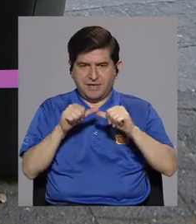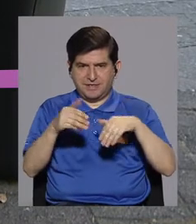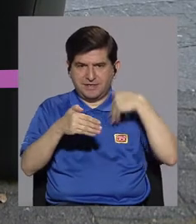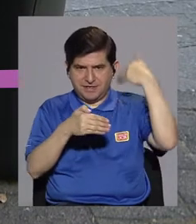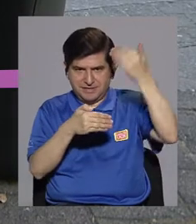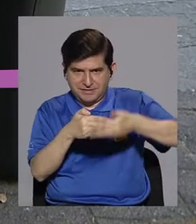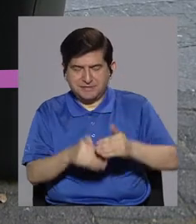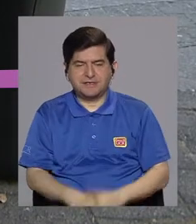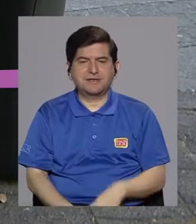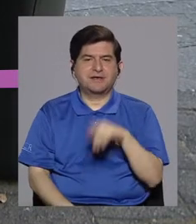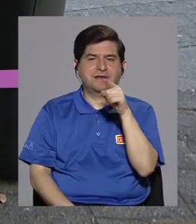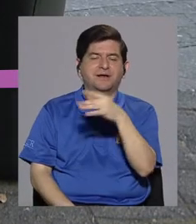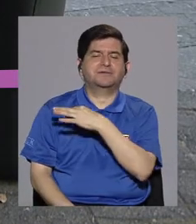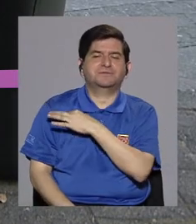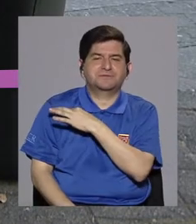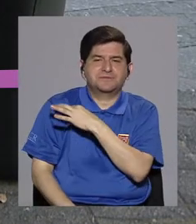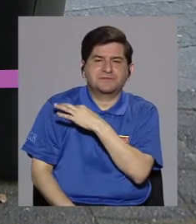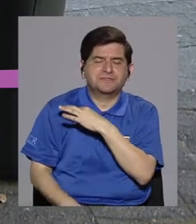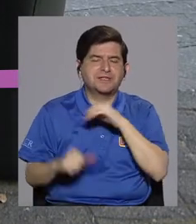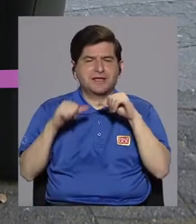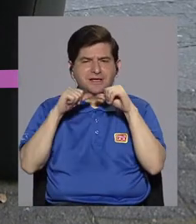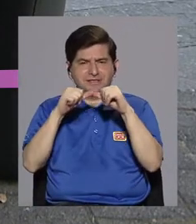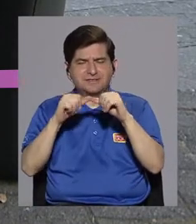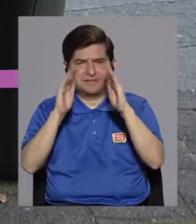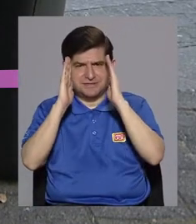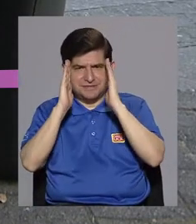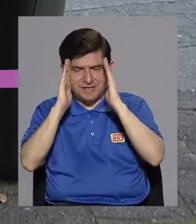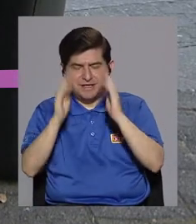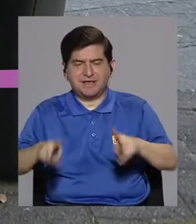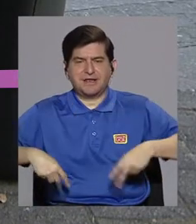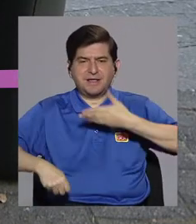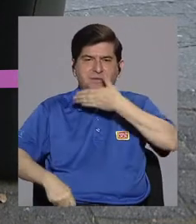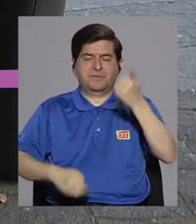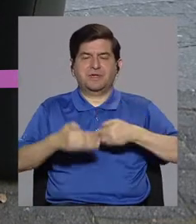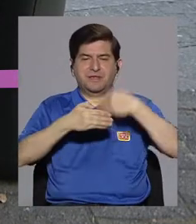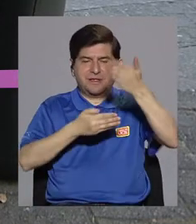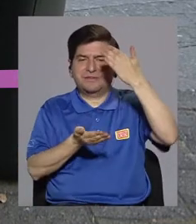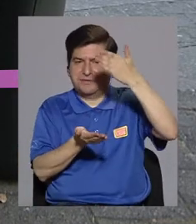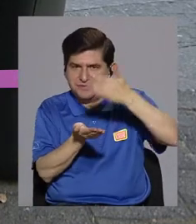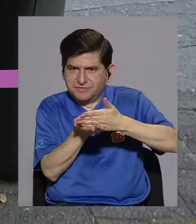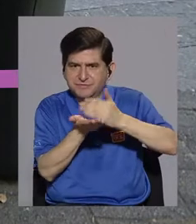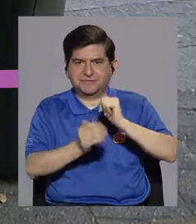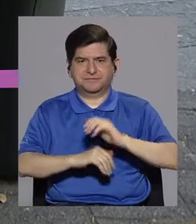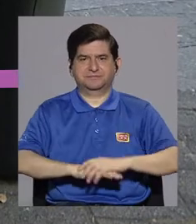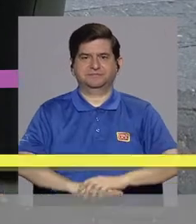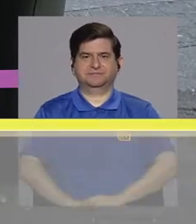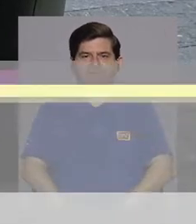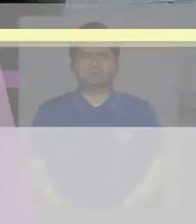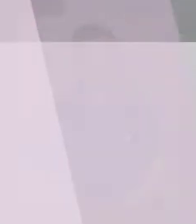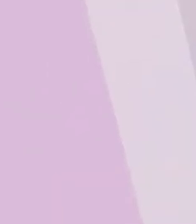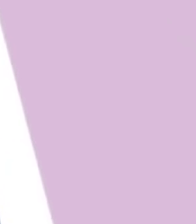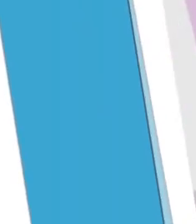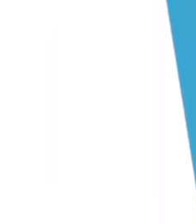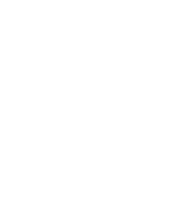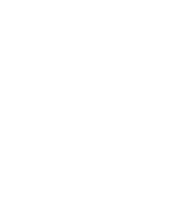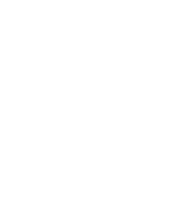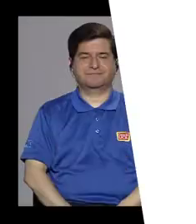ya regresamos. A ustedes les invitamos a que continúen con nosotros en Vivir Mejor después de la siguiente pausa.